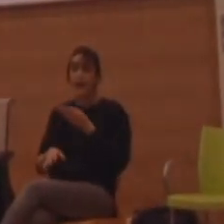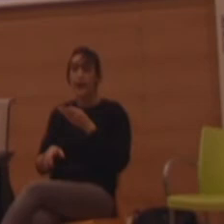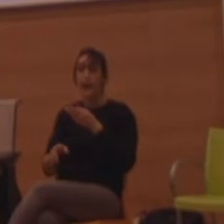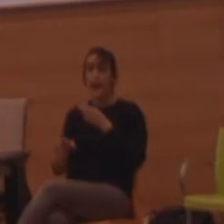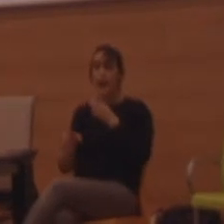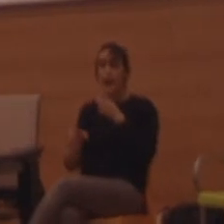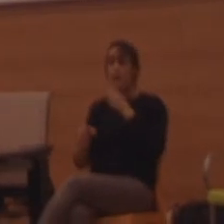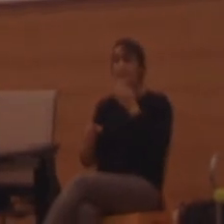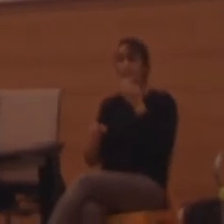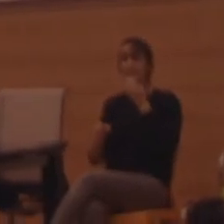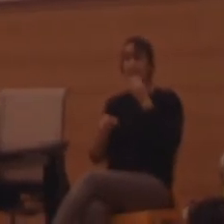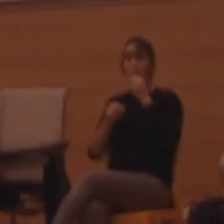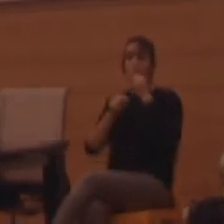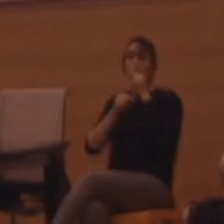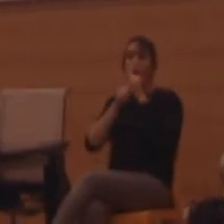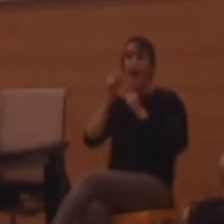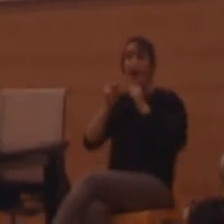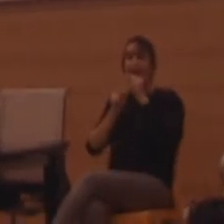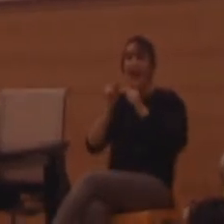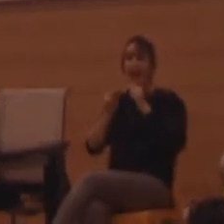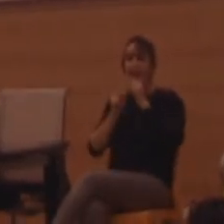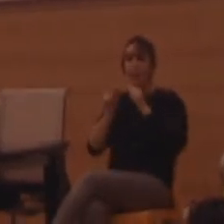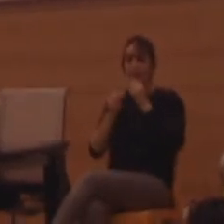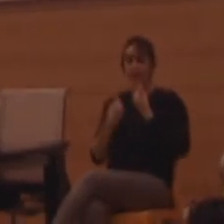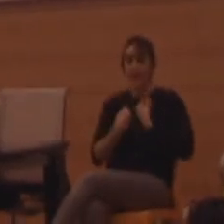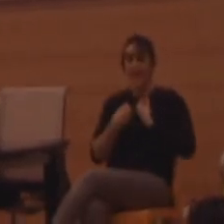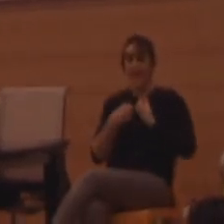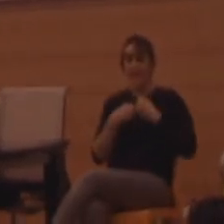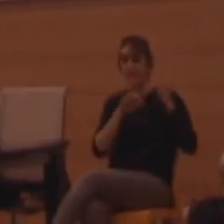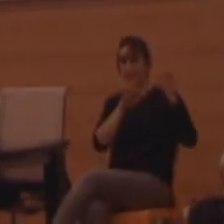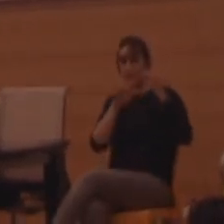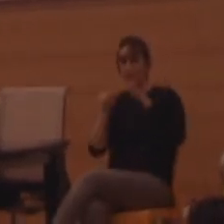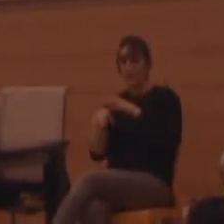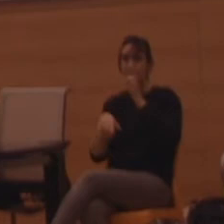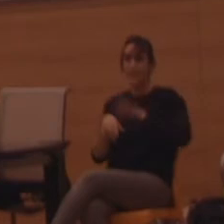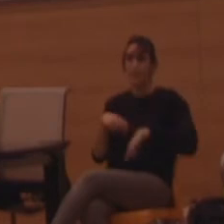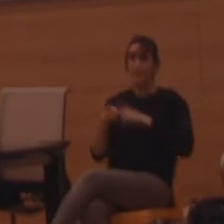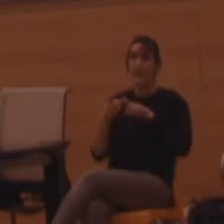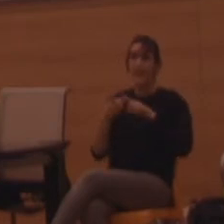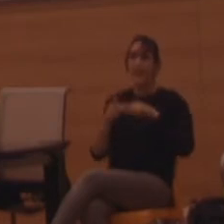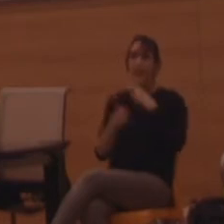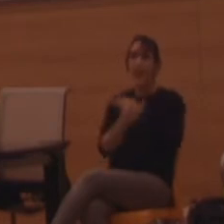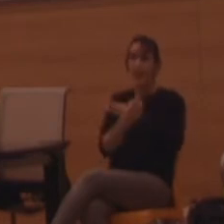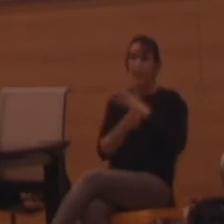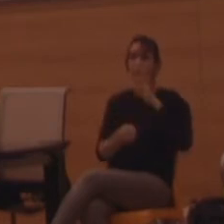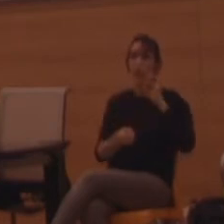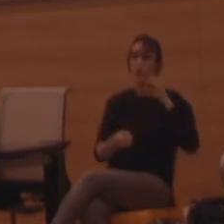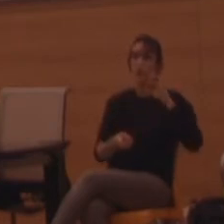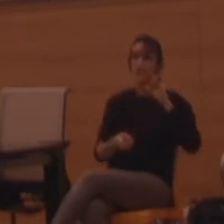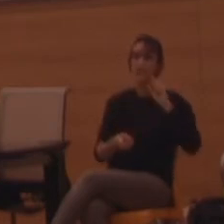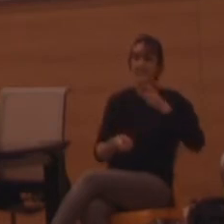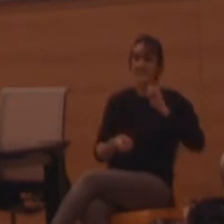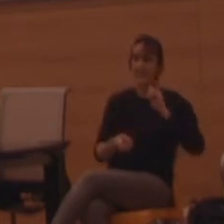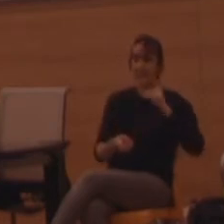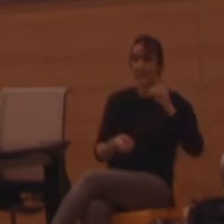gérmenes aerobios y gran positivos y gran negativos, el ácido fusídico, que también abarca cantidad